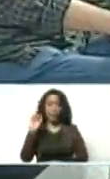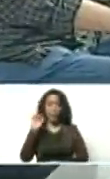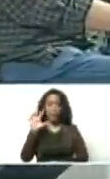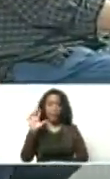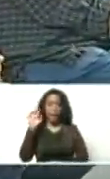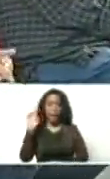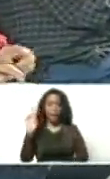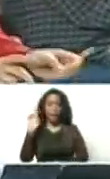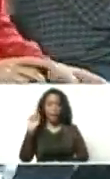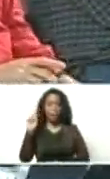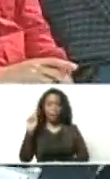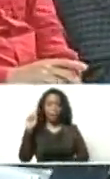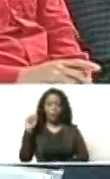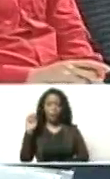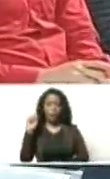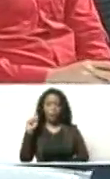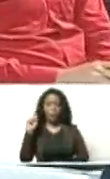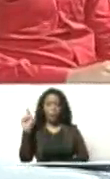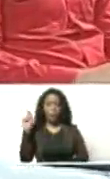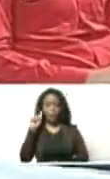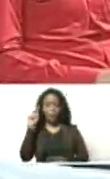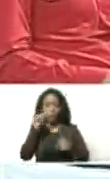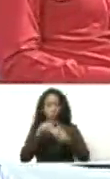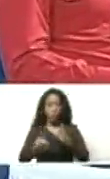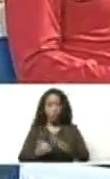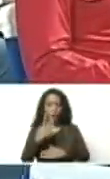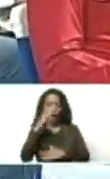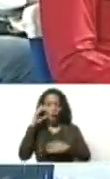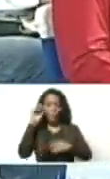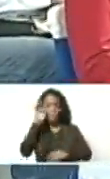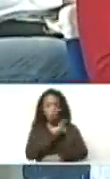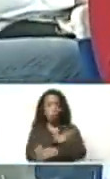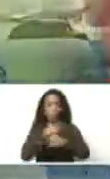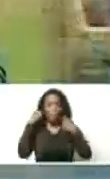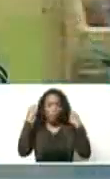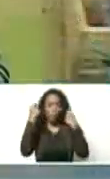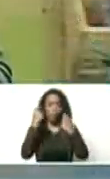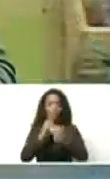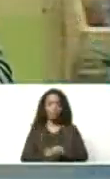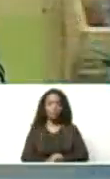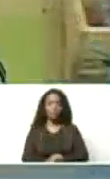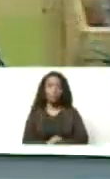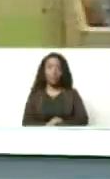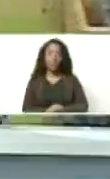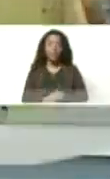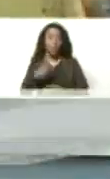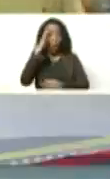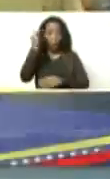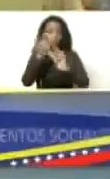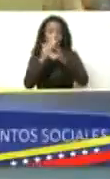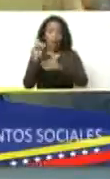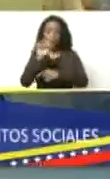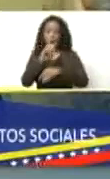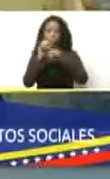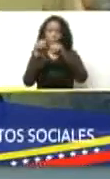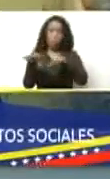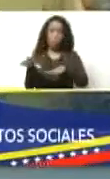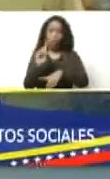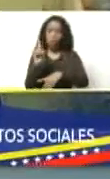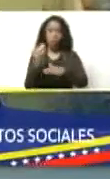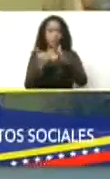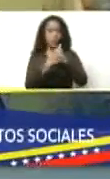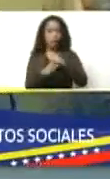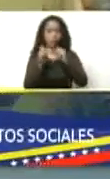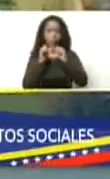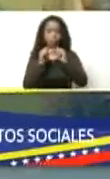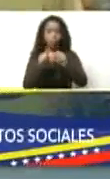3R.net fundamentalmente en torno al poder popular. Consejos comunales y comunas que no se rindieron, que no se fueron, que